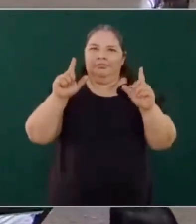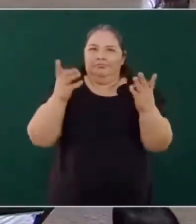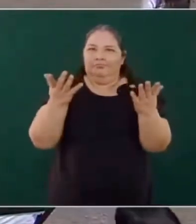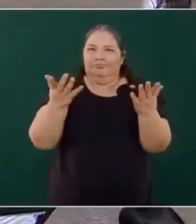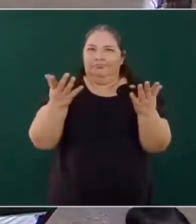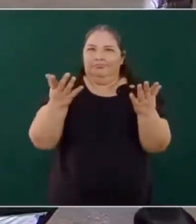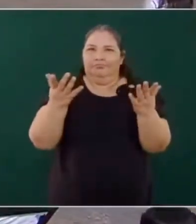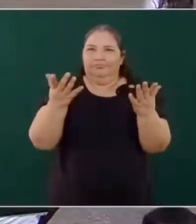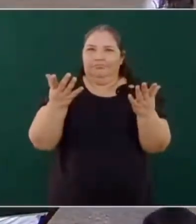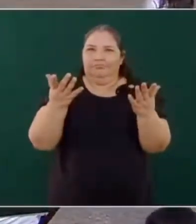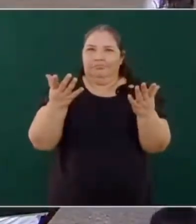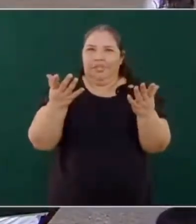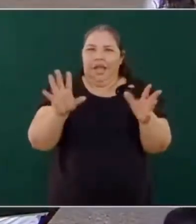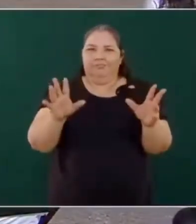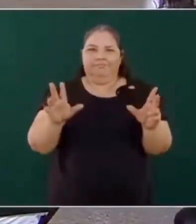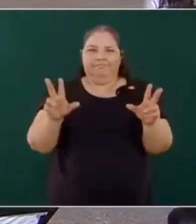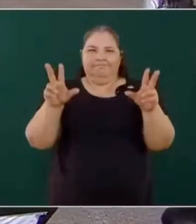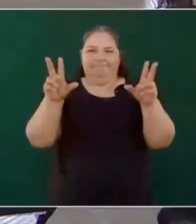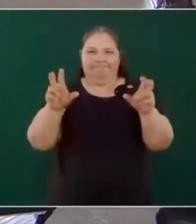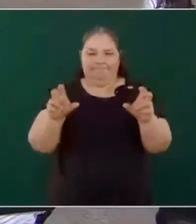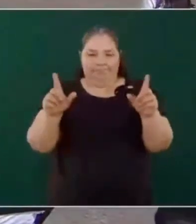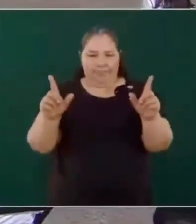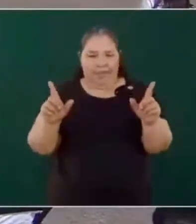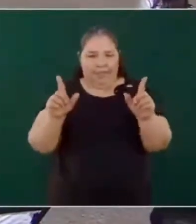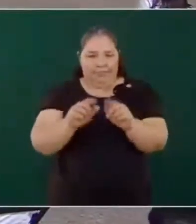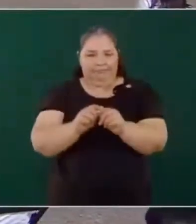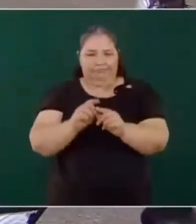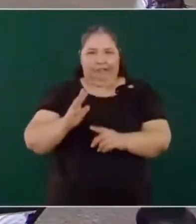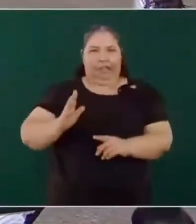Por eso ya cierro el paréntesis, ya dejo de tirar aceite.